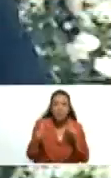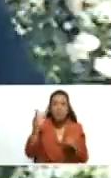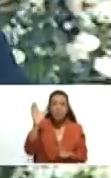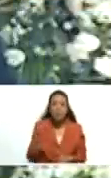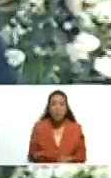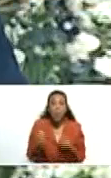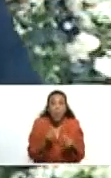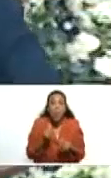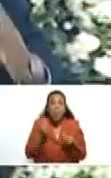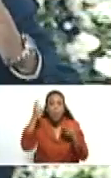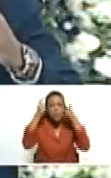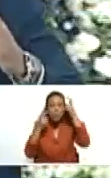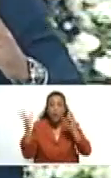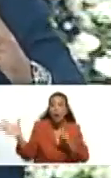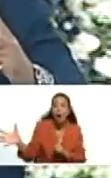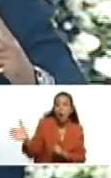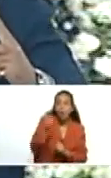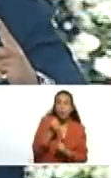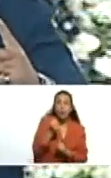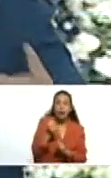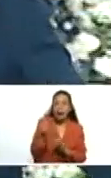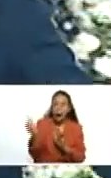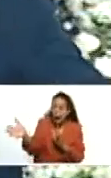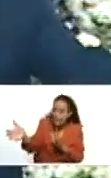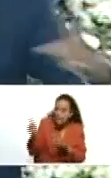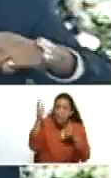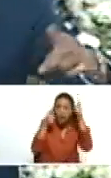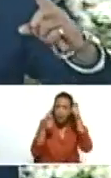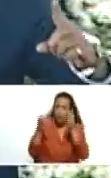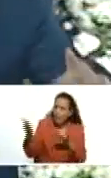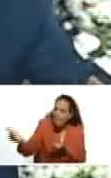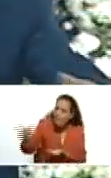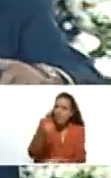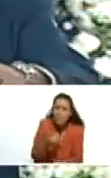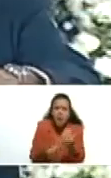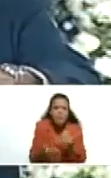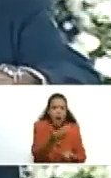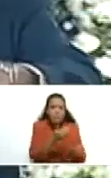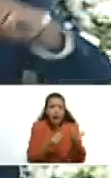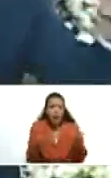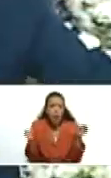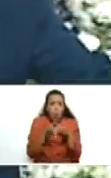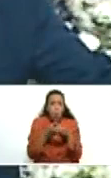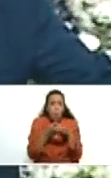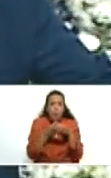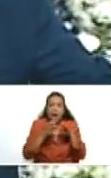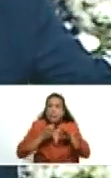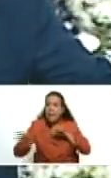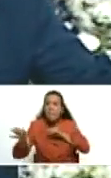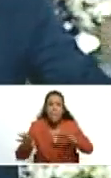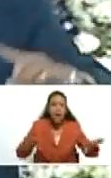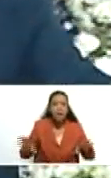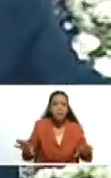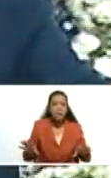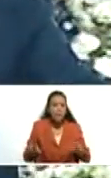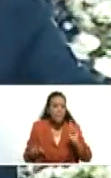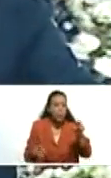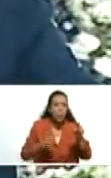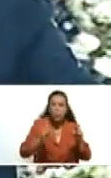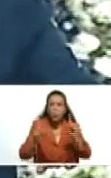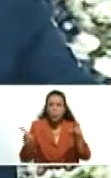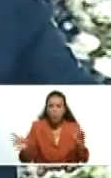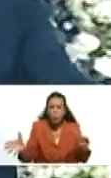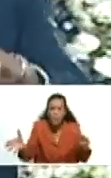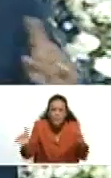nuestro comandante Chávez logró unir todas esas capacidades que estaban allí dispersas,